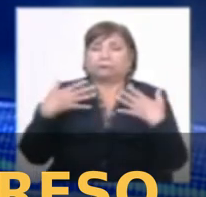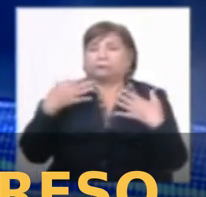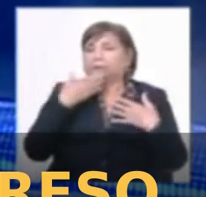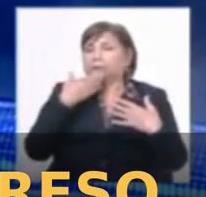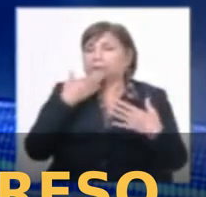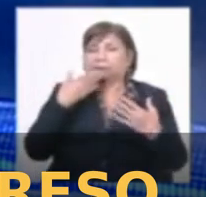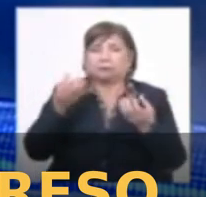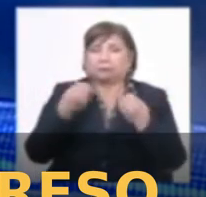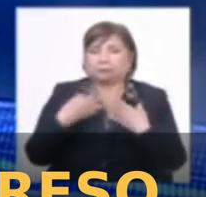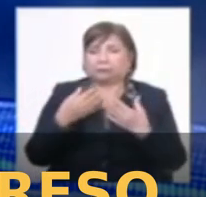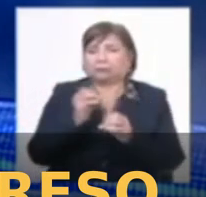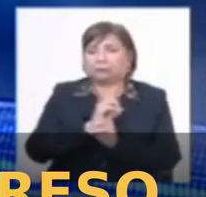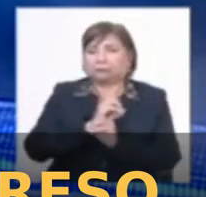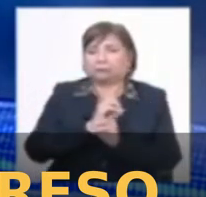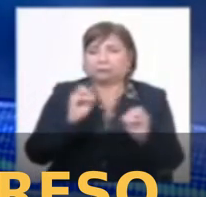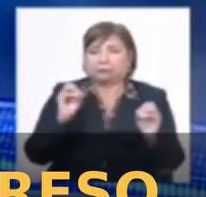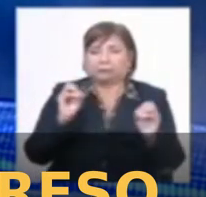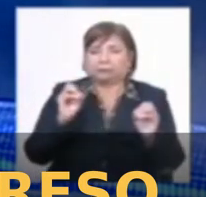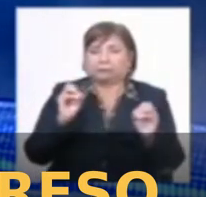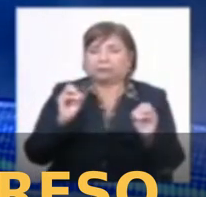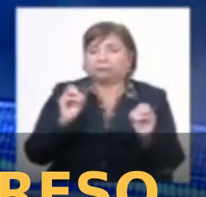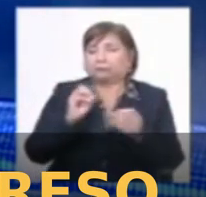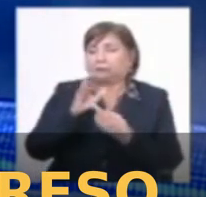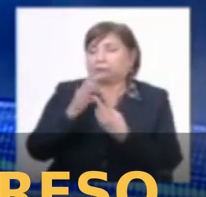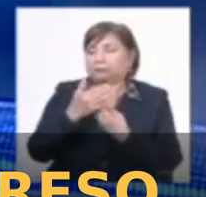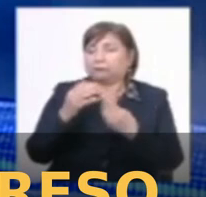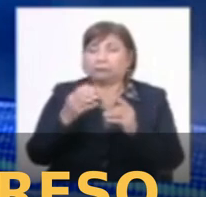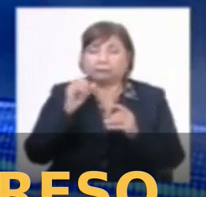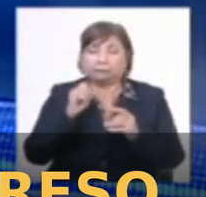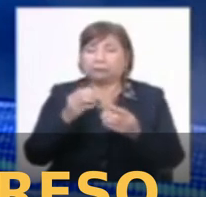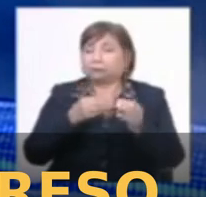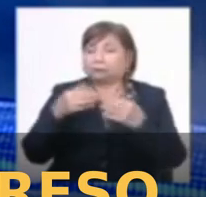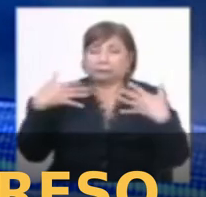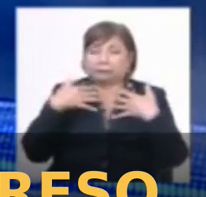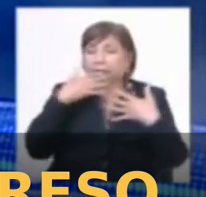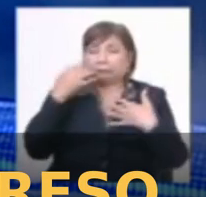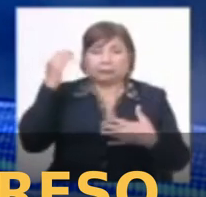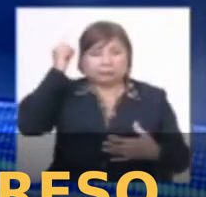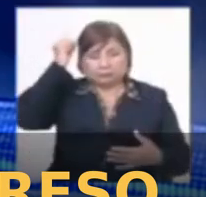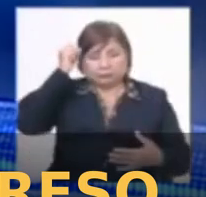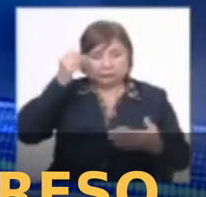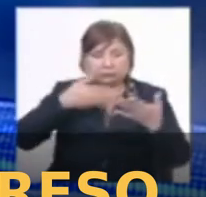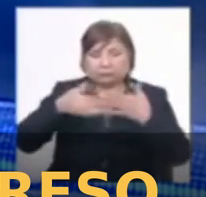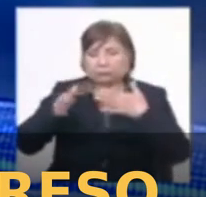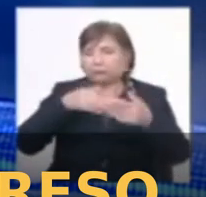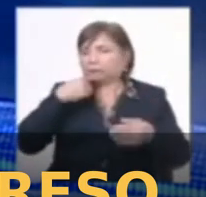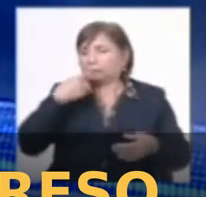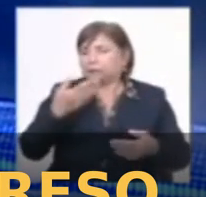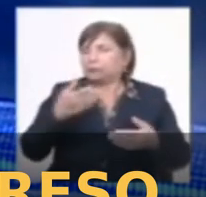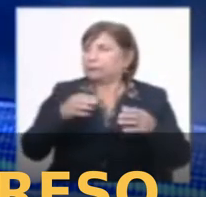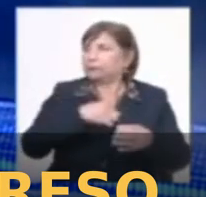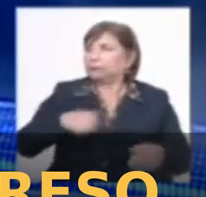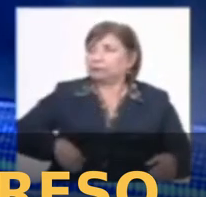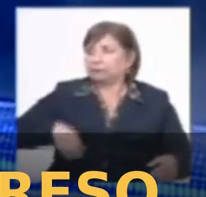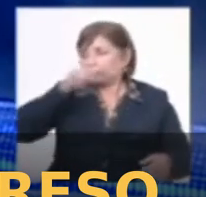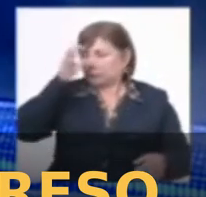nadie le dio nada. Los inmiscuidos tienen miedo, pero ratificó que los sobrinos hacían lo que les decía el presidente de